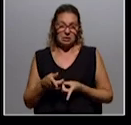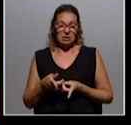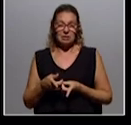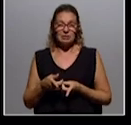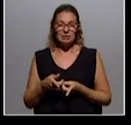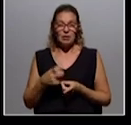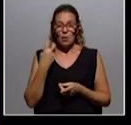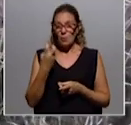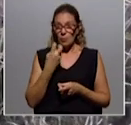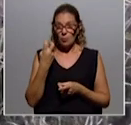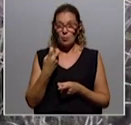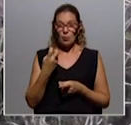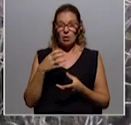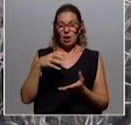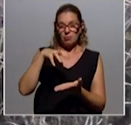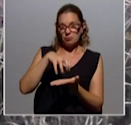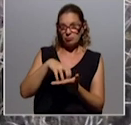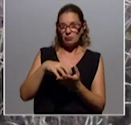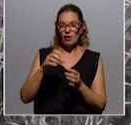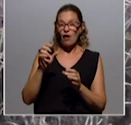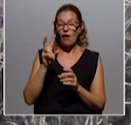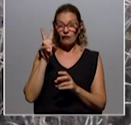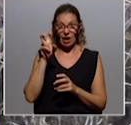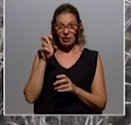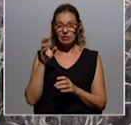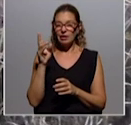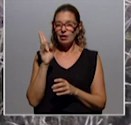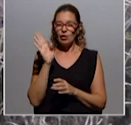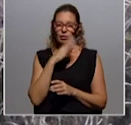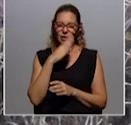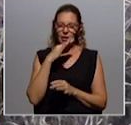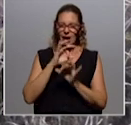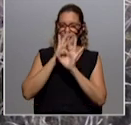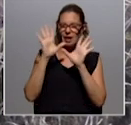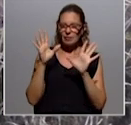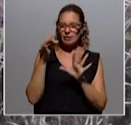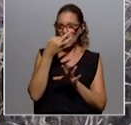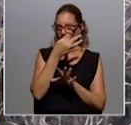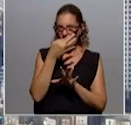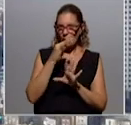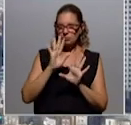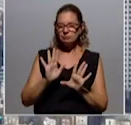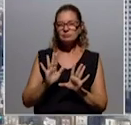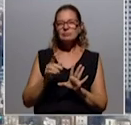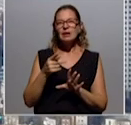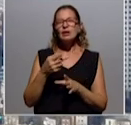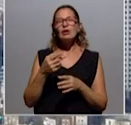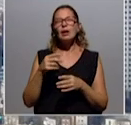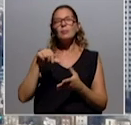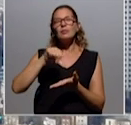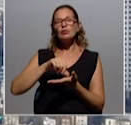Bien. Buscan generar espacios verdes, libres de humo, con lo cual yo creo que la película ha golpeado, sí, porque los ciudadanos se